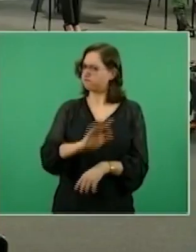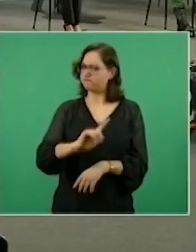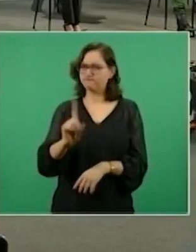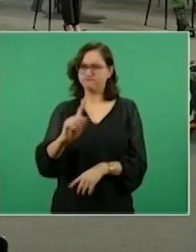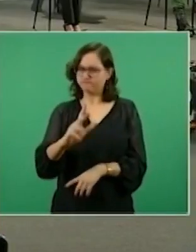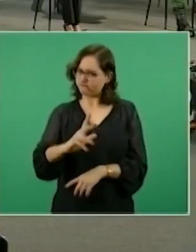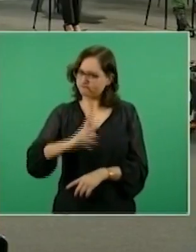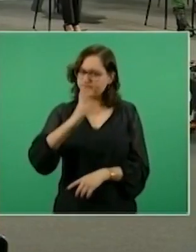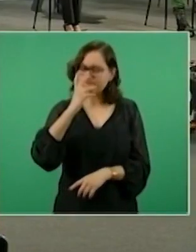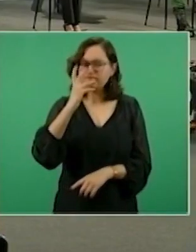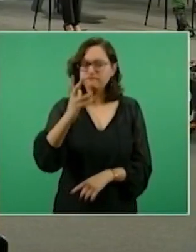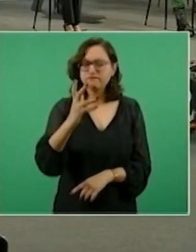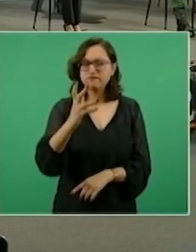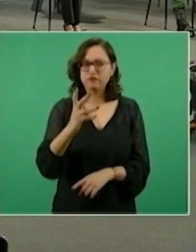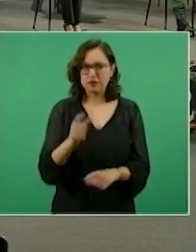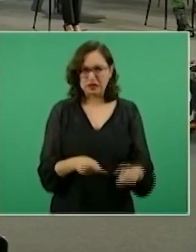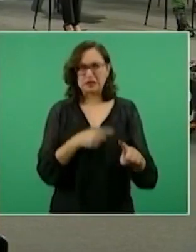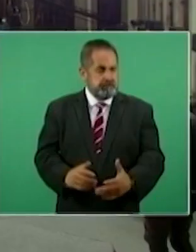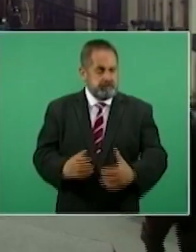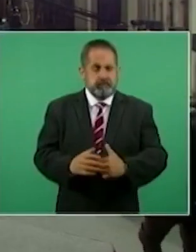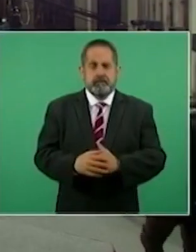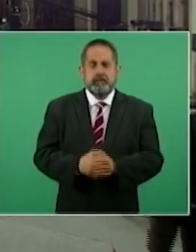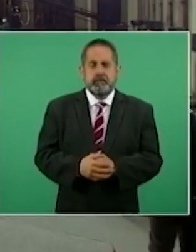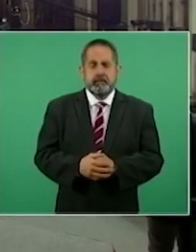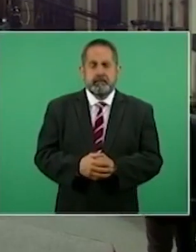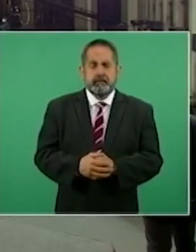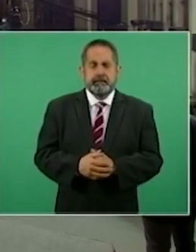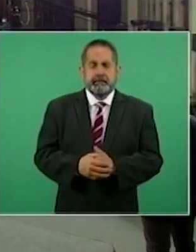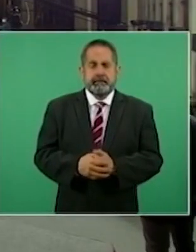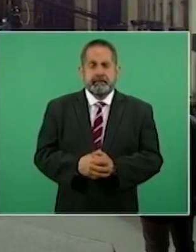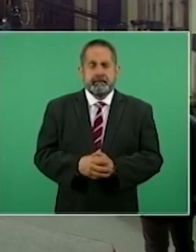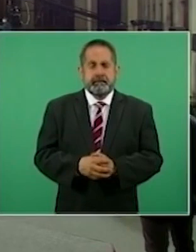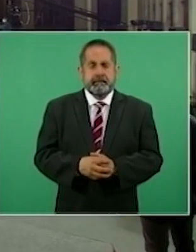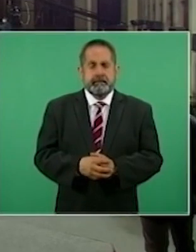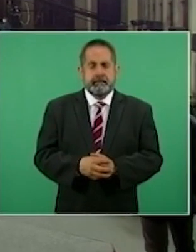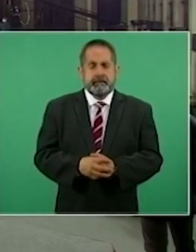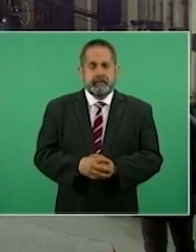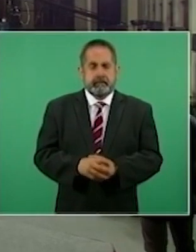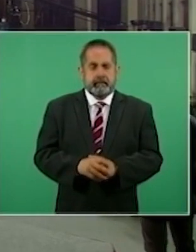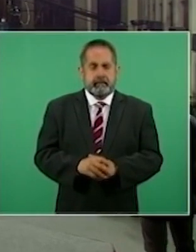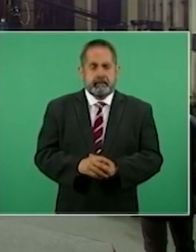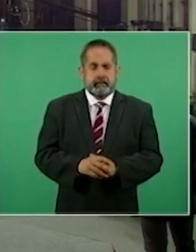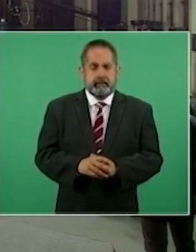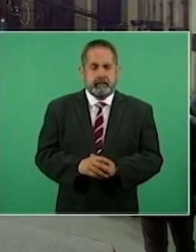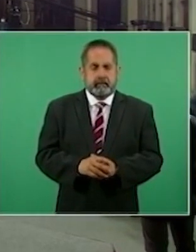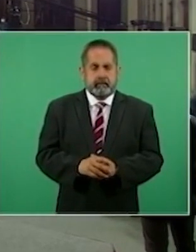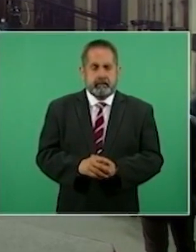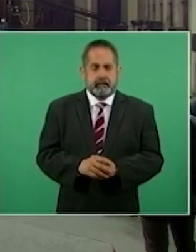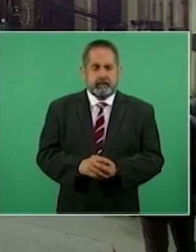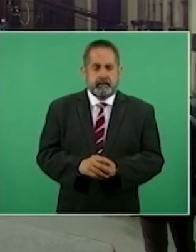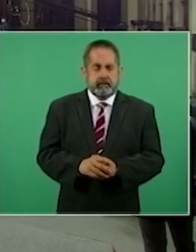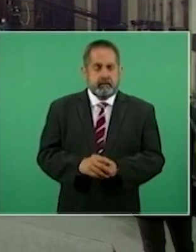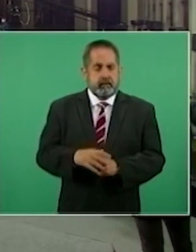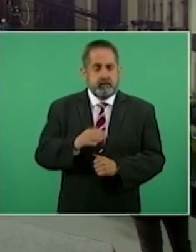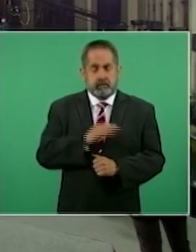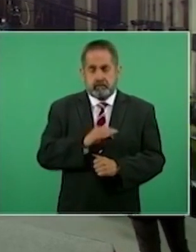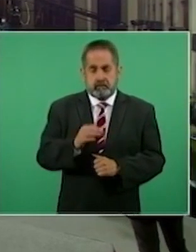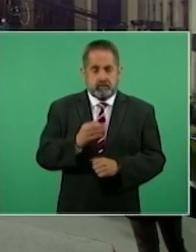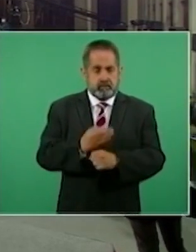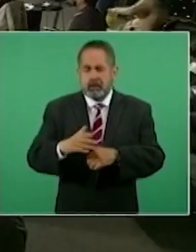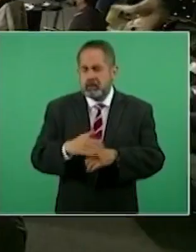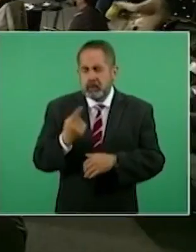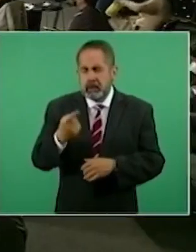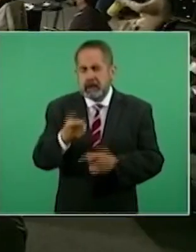buscando conocer la verdad. El mandatario explicó que la indagatoria está en manos de las Fiscalías Federal y de Ciudad de